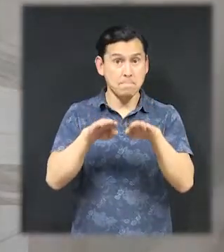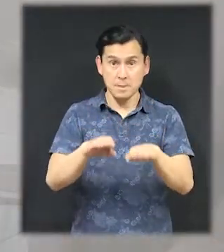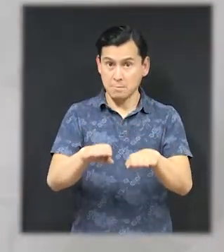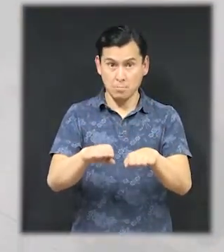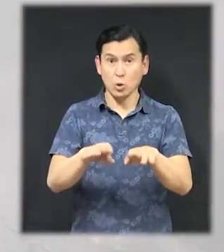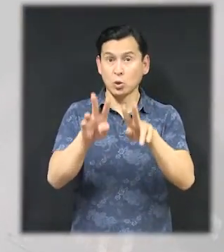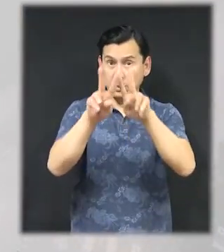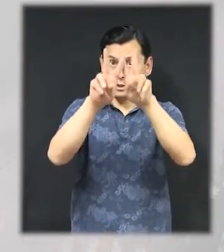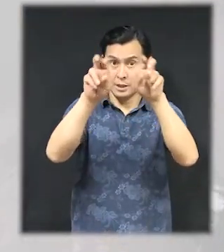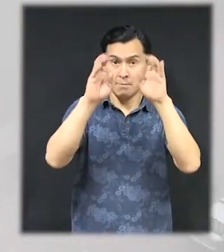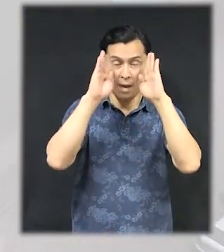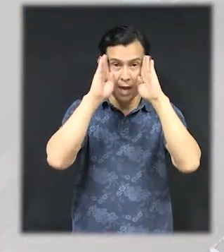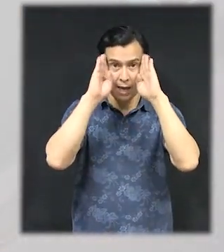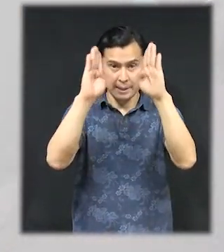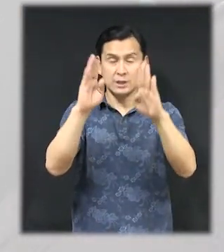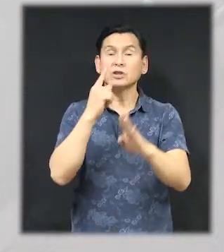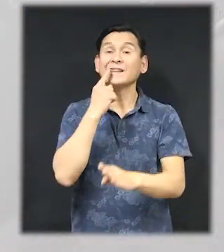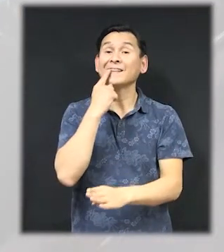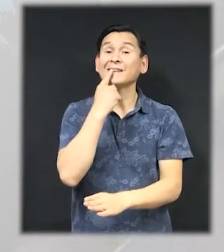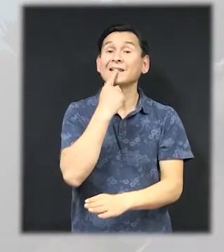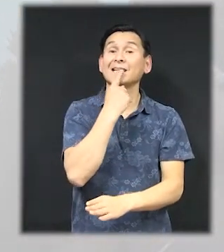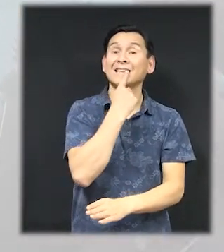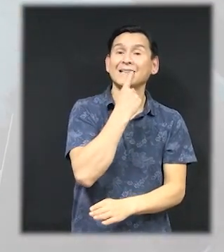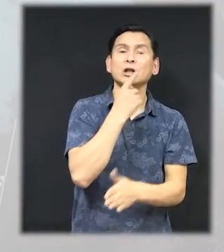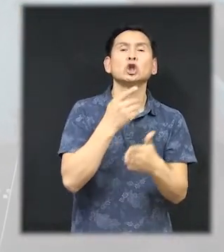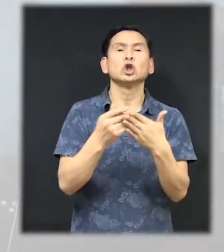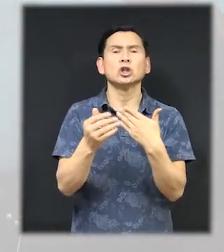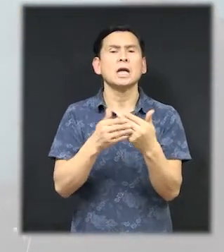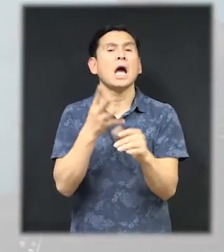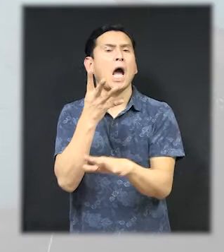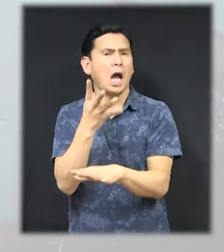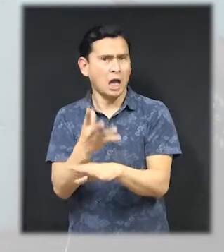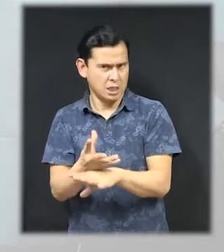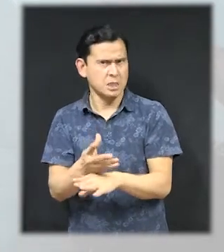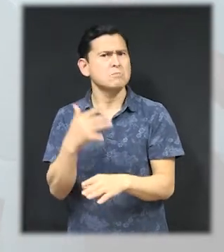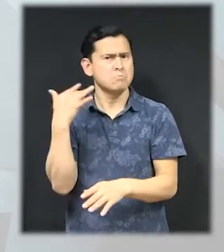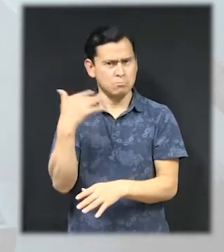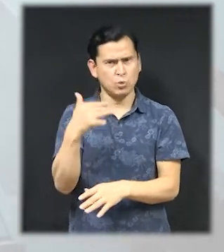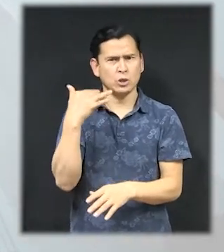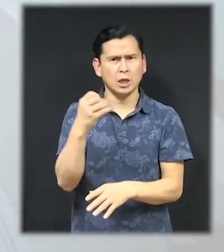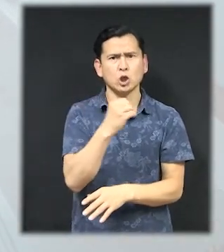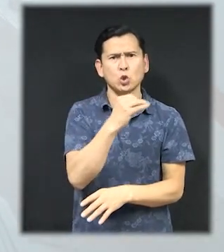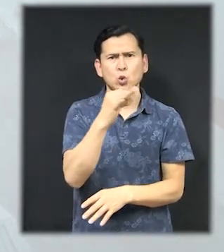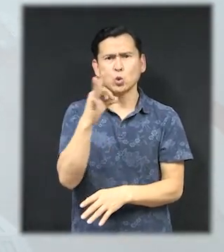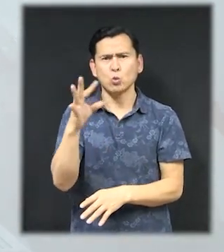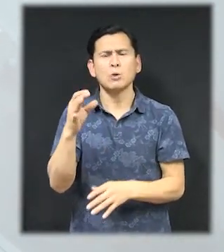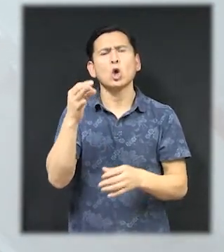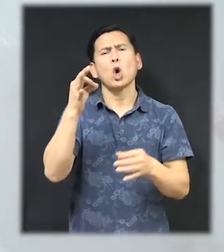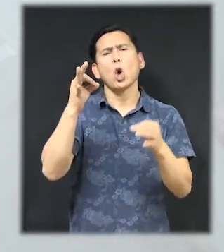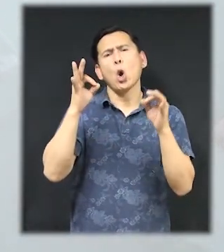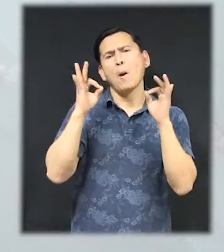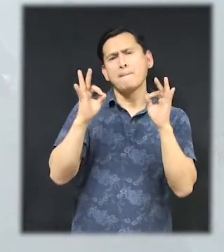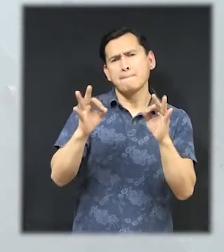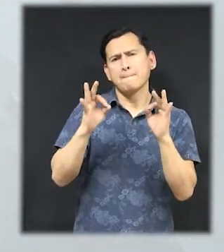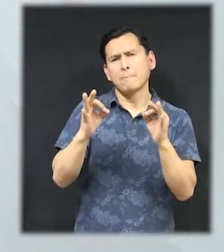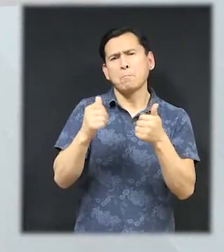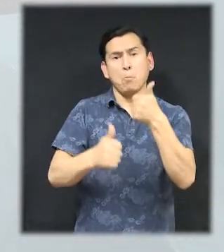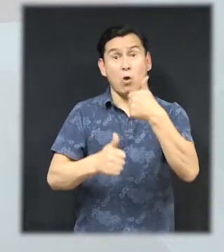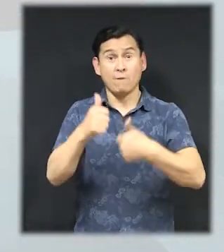cirugía bucal, la endodoncia, la implantología, la odontopediatría, la rehabilitación oral, entre